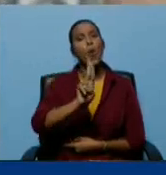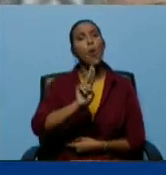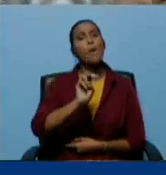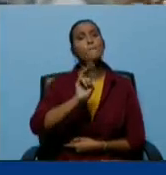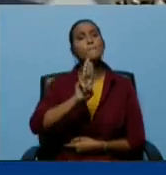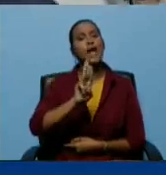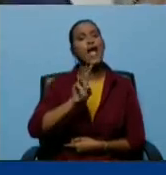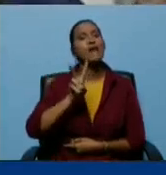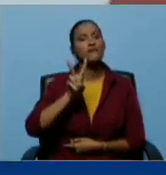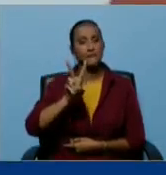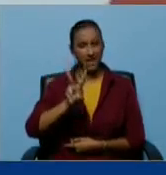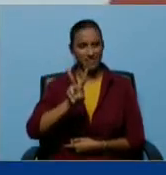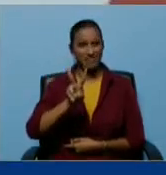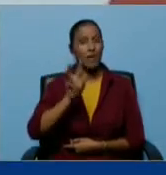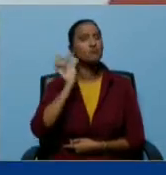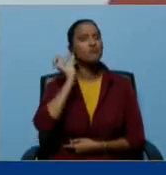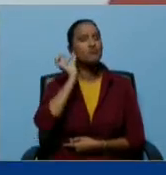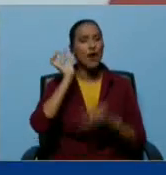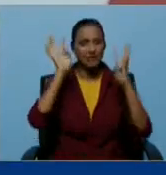Rom,